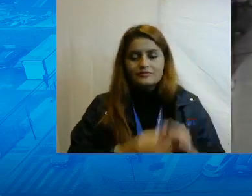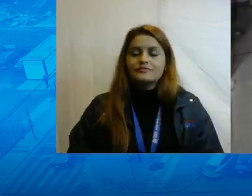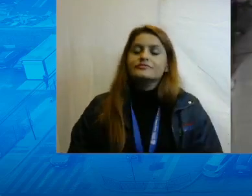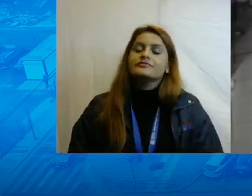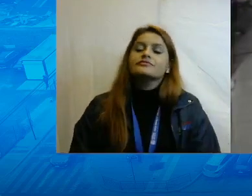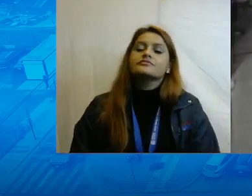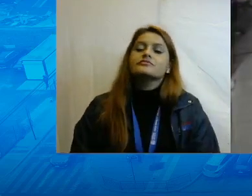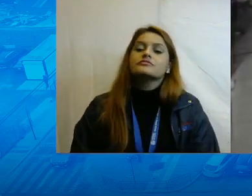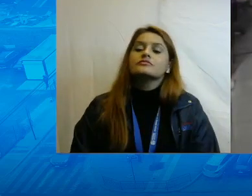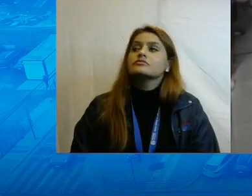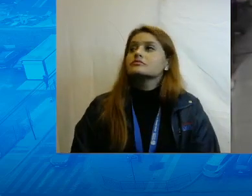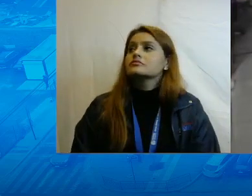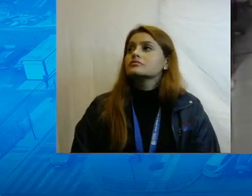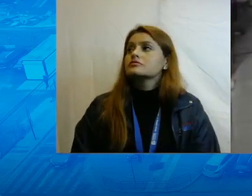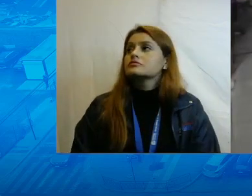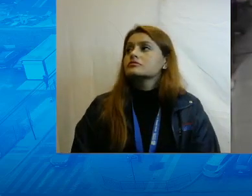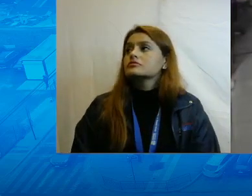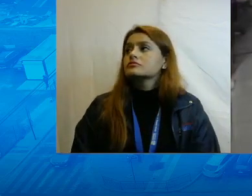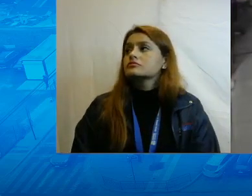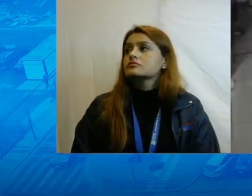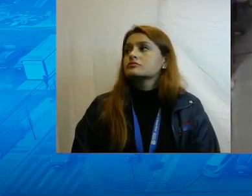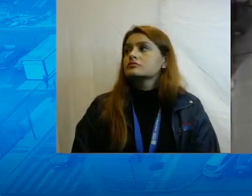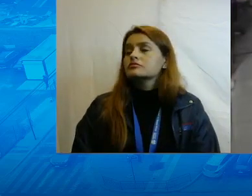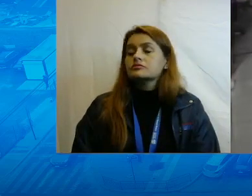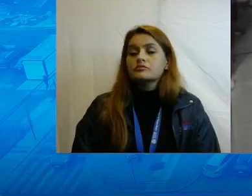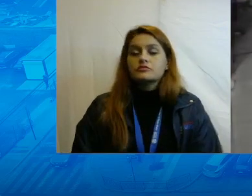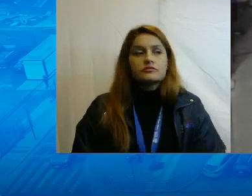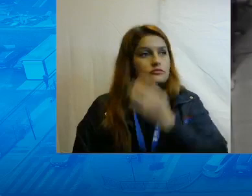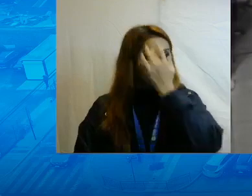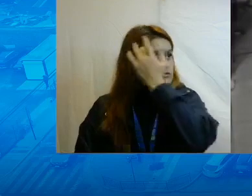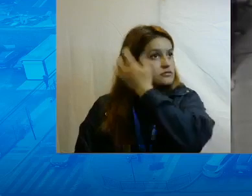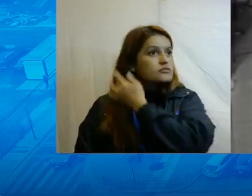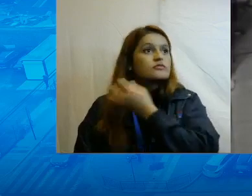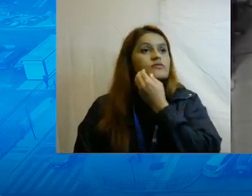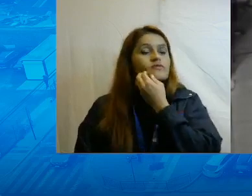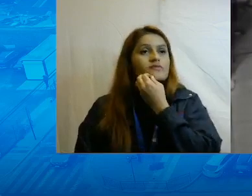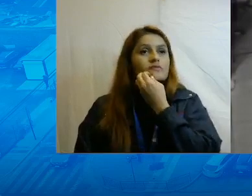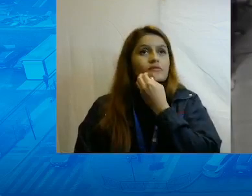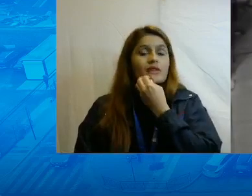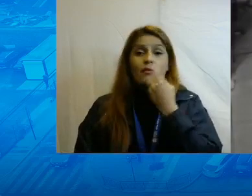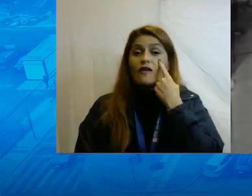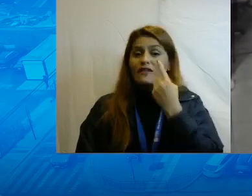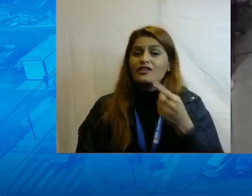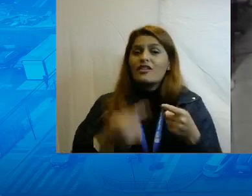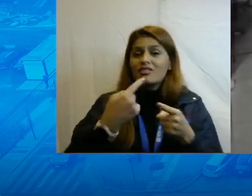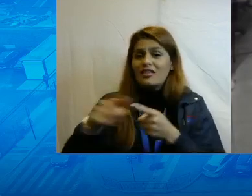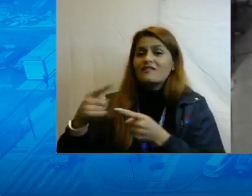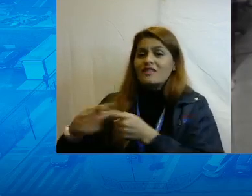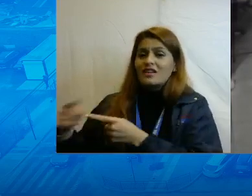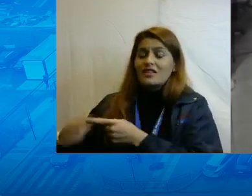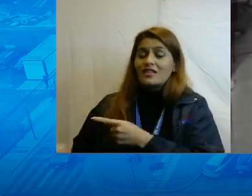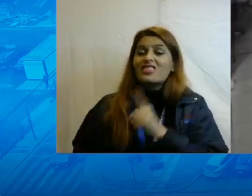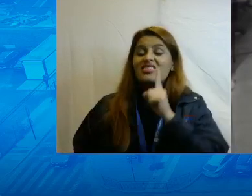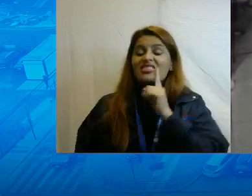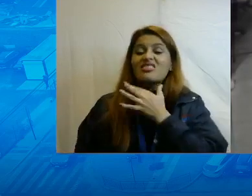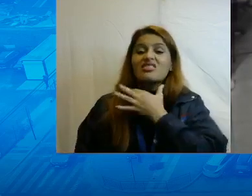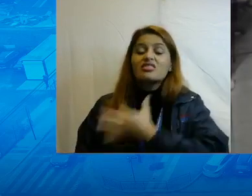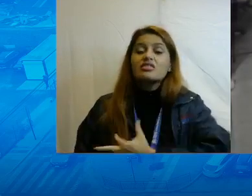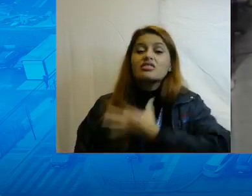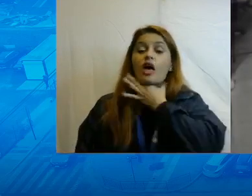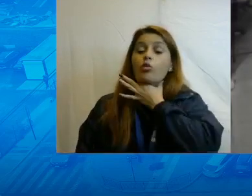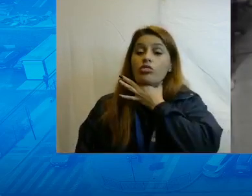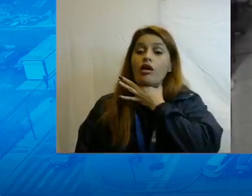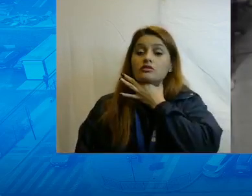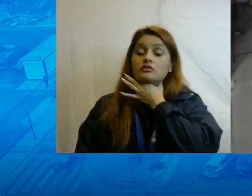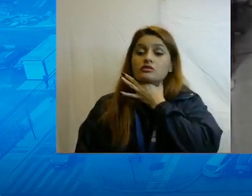Gracias, concejal. Bueno, los otros puntos... hemos estado viendo varios casos de deudas.